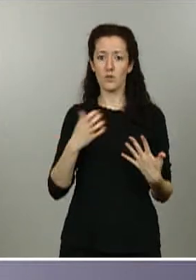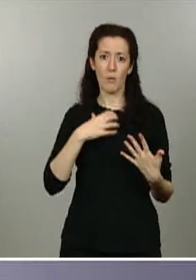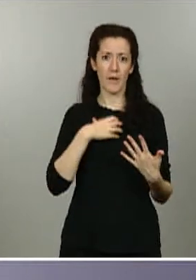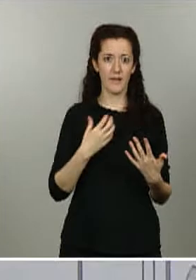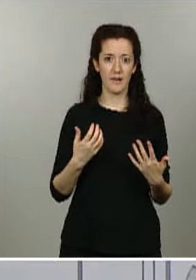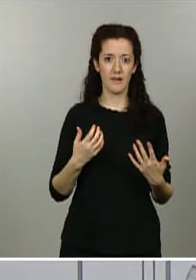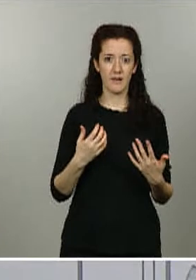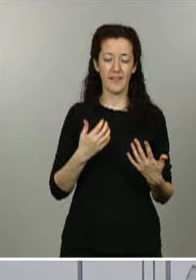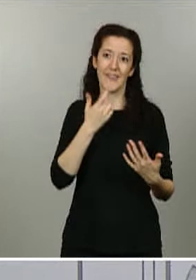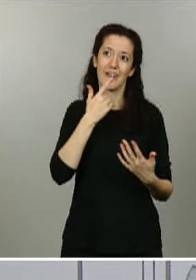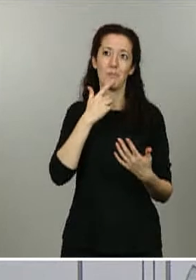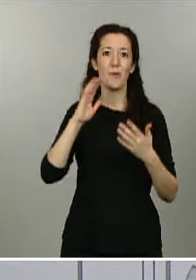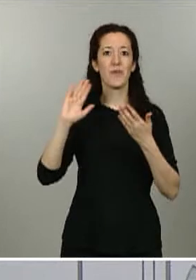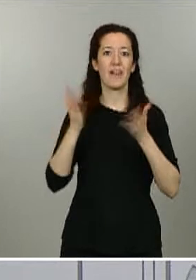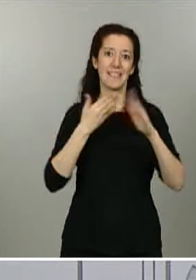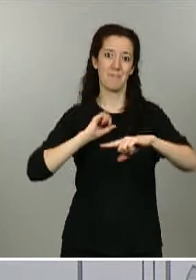Vamos a ver, Euskadi